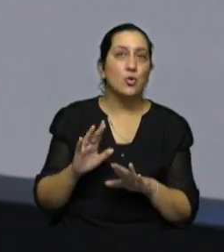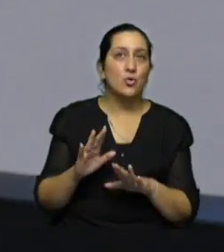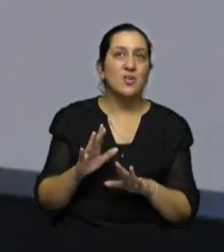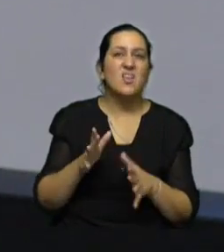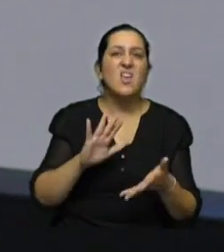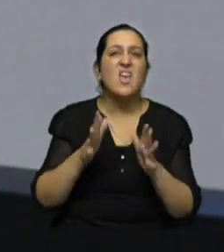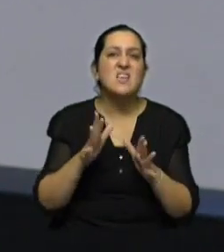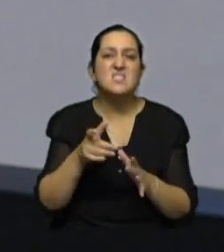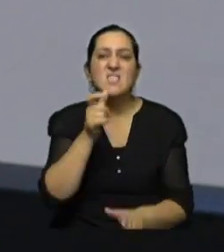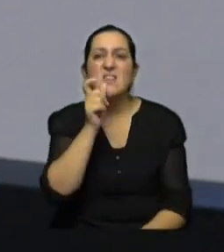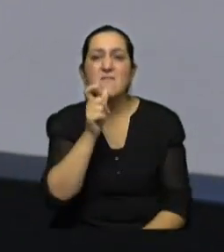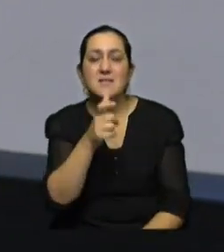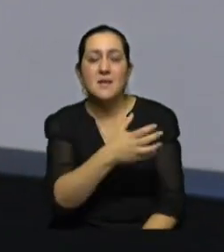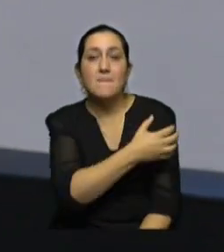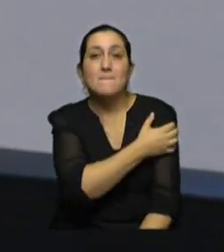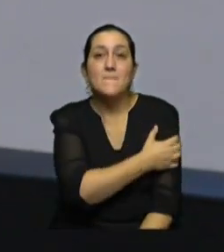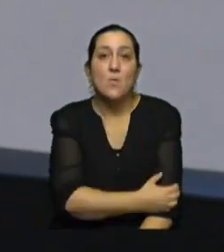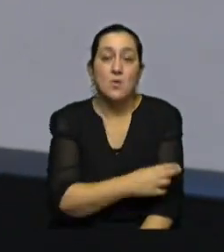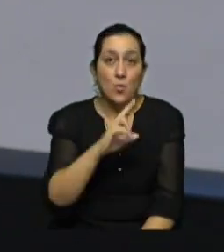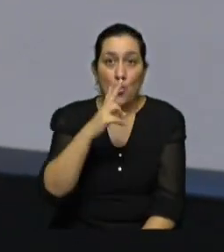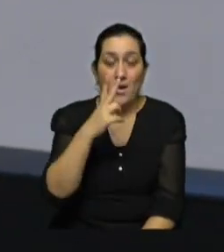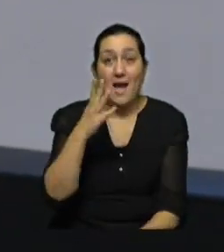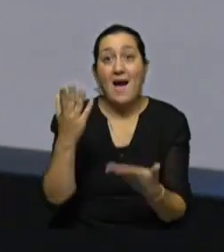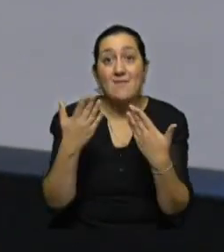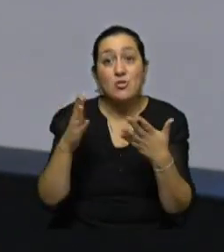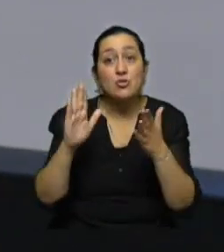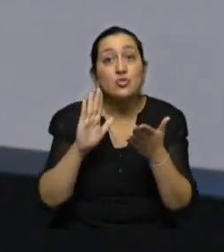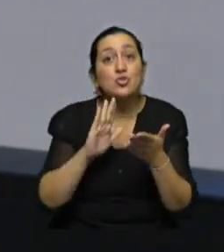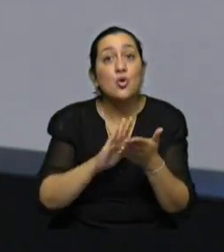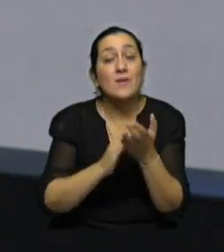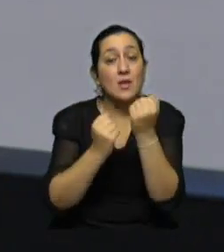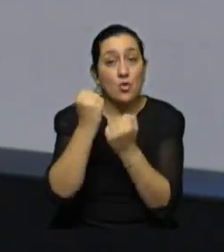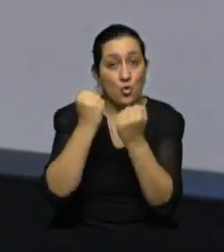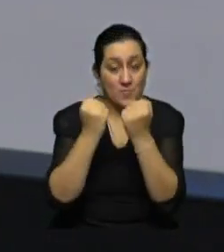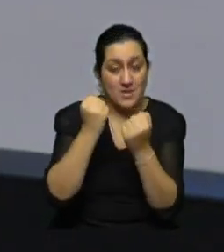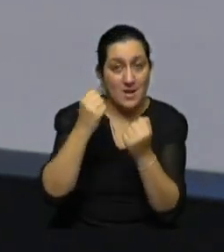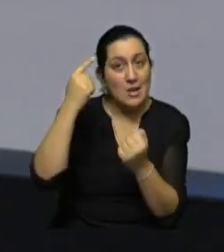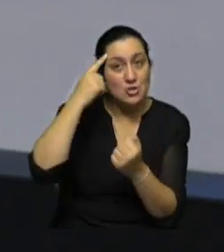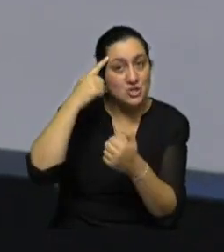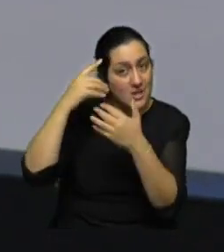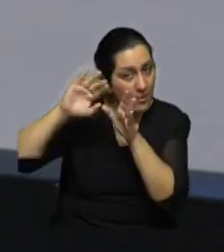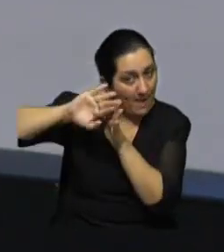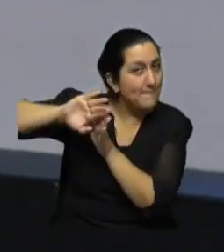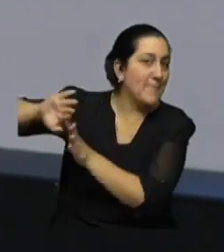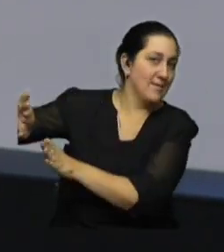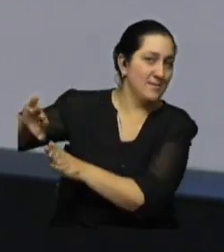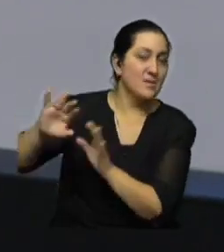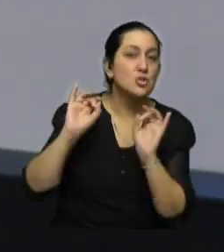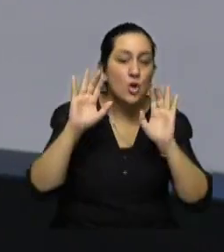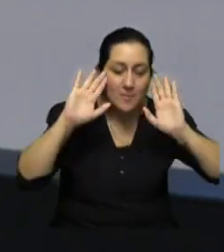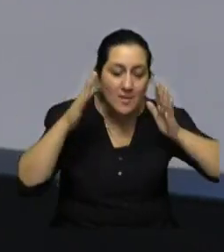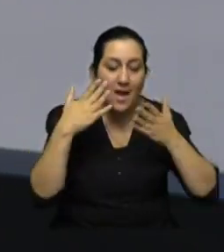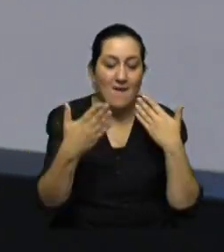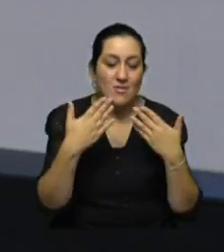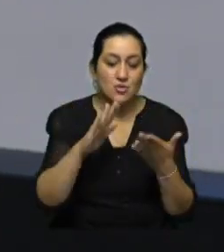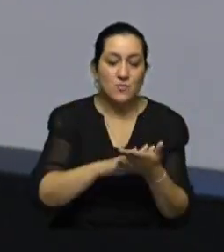es ser pobre en este país? Hablando económicamente, más allá de los cerebros, que sabemos la pobreza cerebral que podemos tener, pero económicamente en este país, ¿qué es